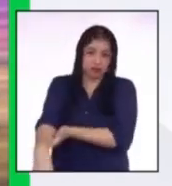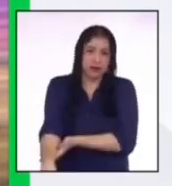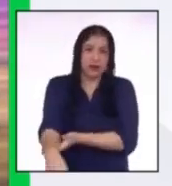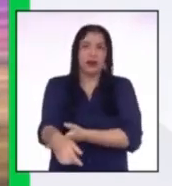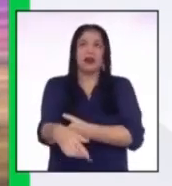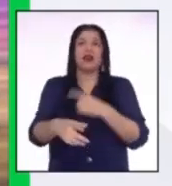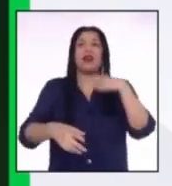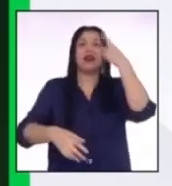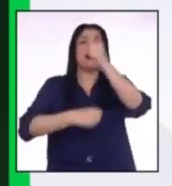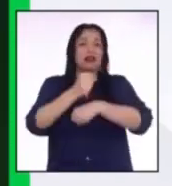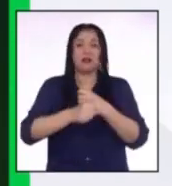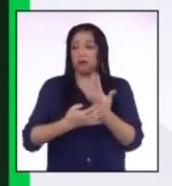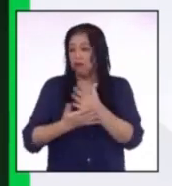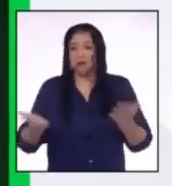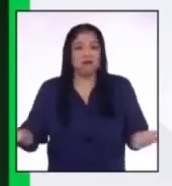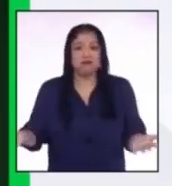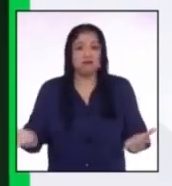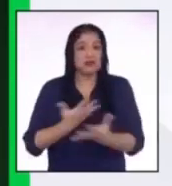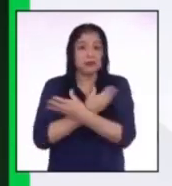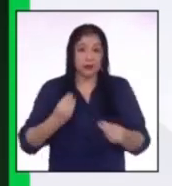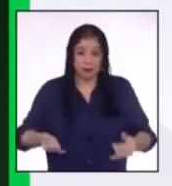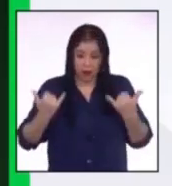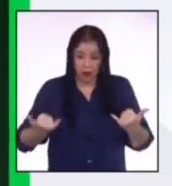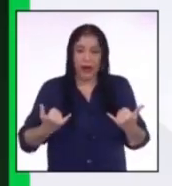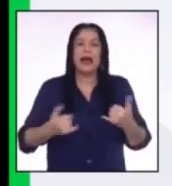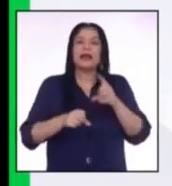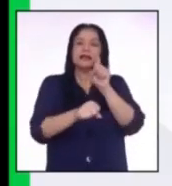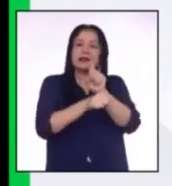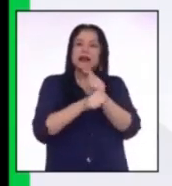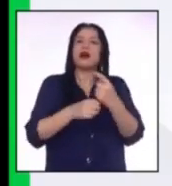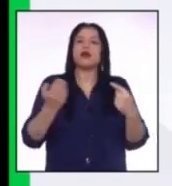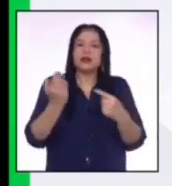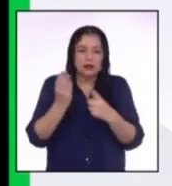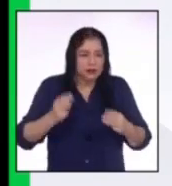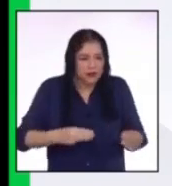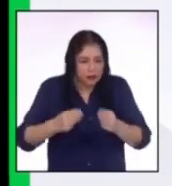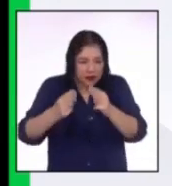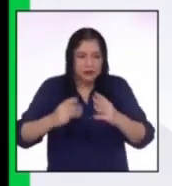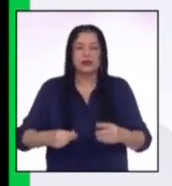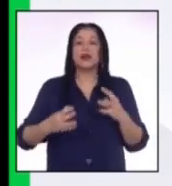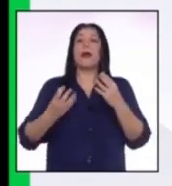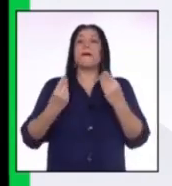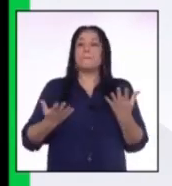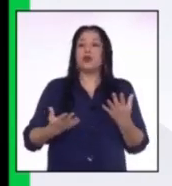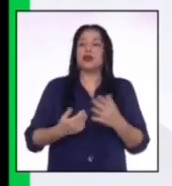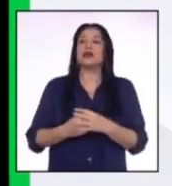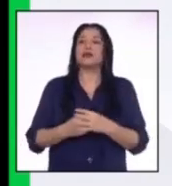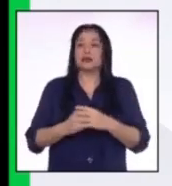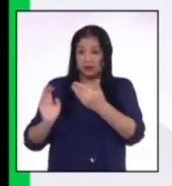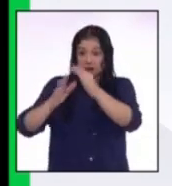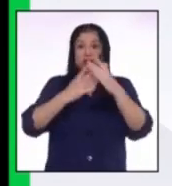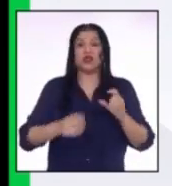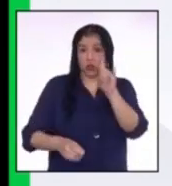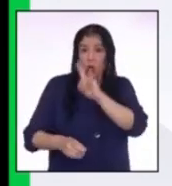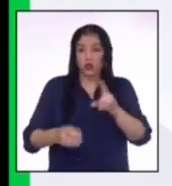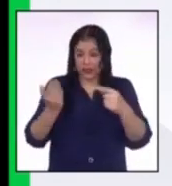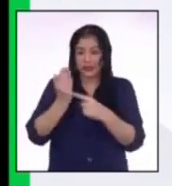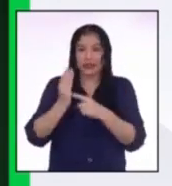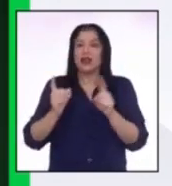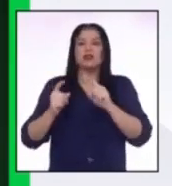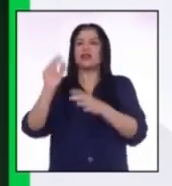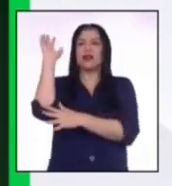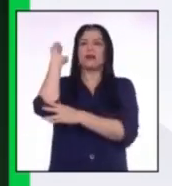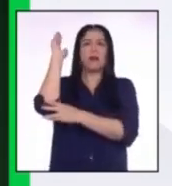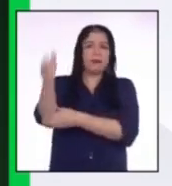año no había el aguaje pero hay técnicas ahora ya se les ha enseñado y muchas poblaciones utilizan estas técnicas y las al árbol no se